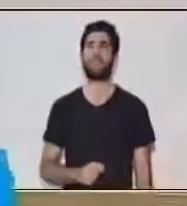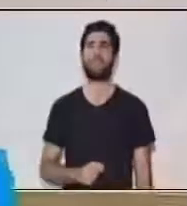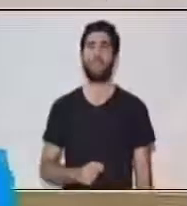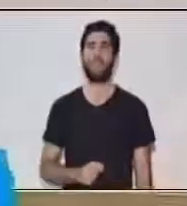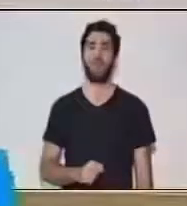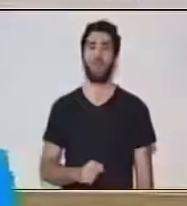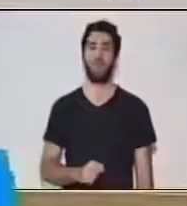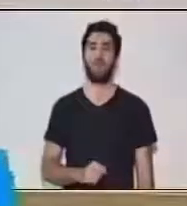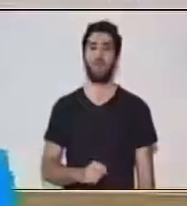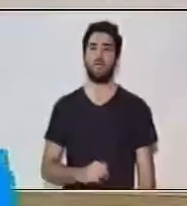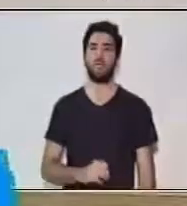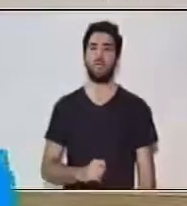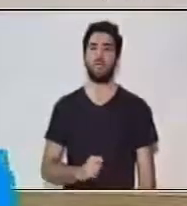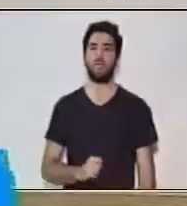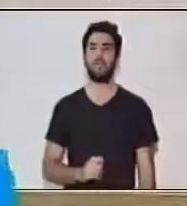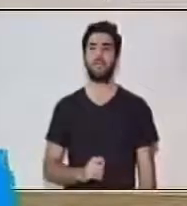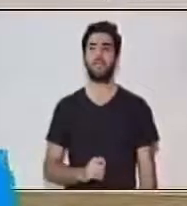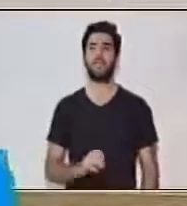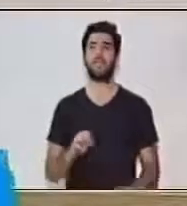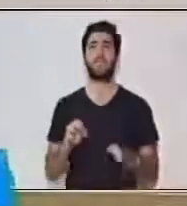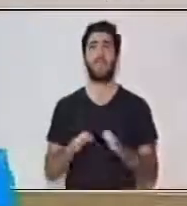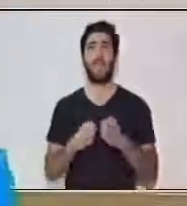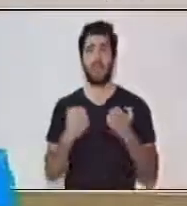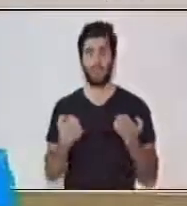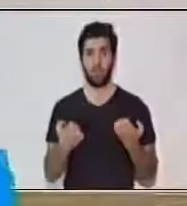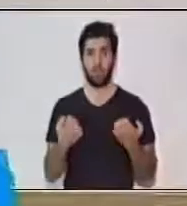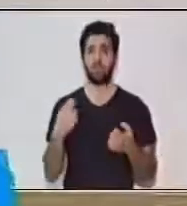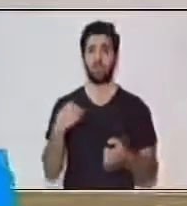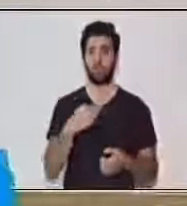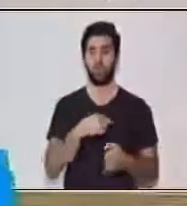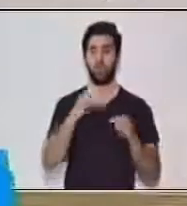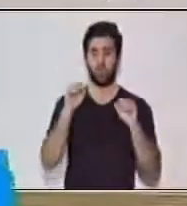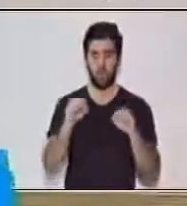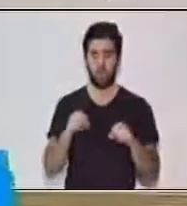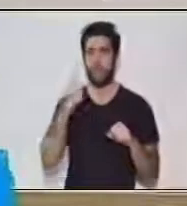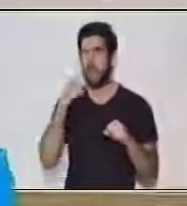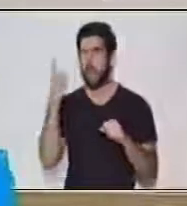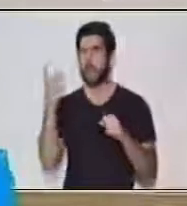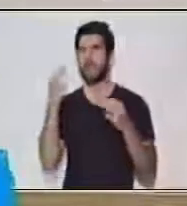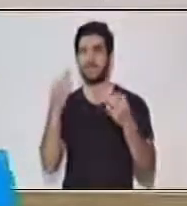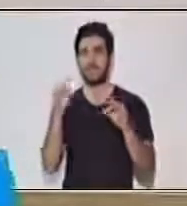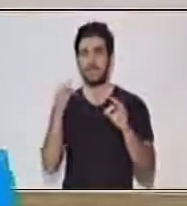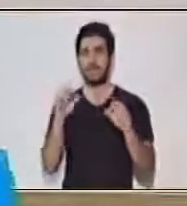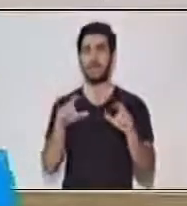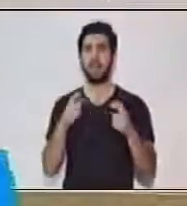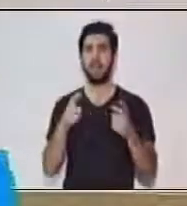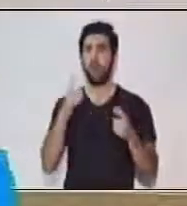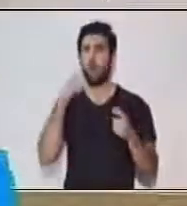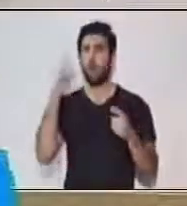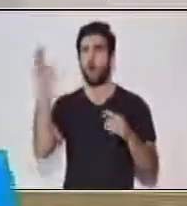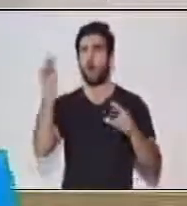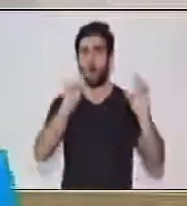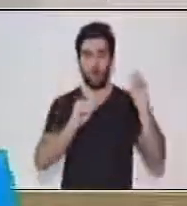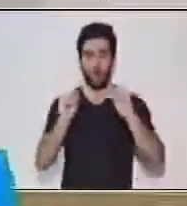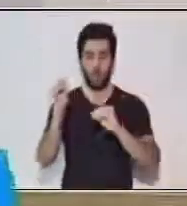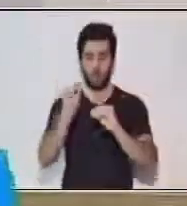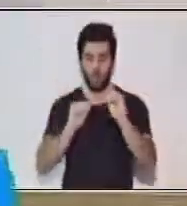Vale 0. Y entonces podemos trazar nuestra gráfica